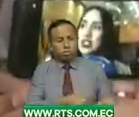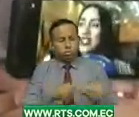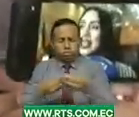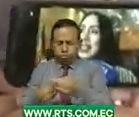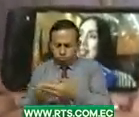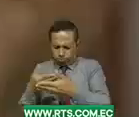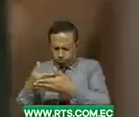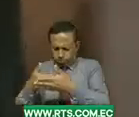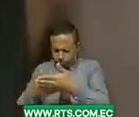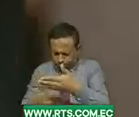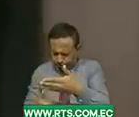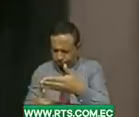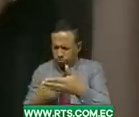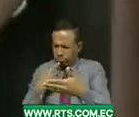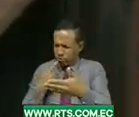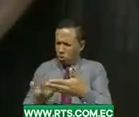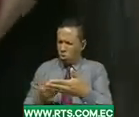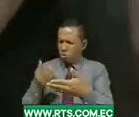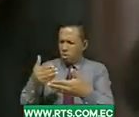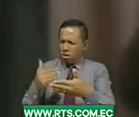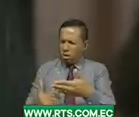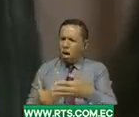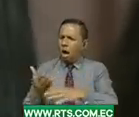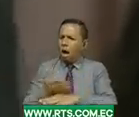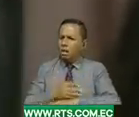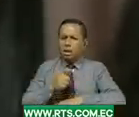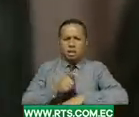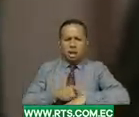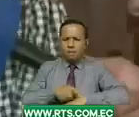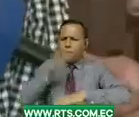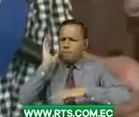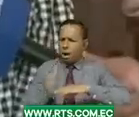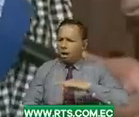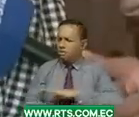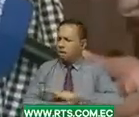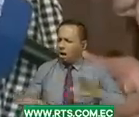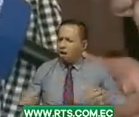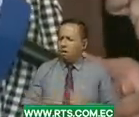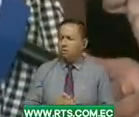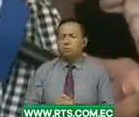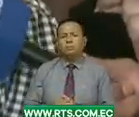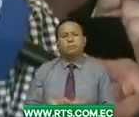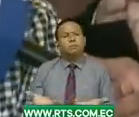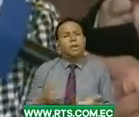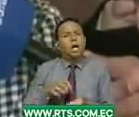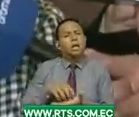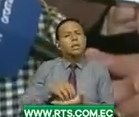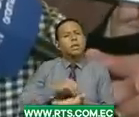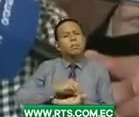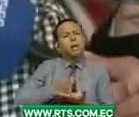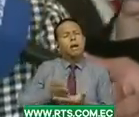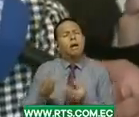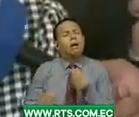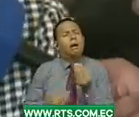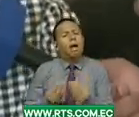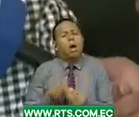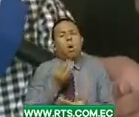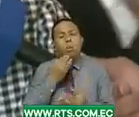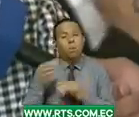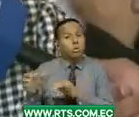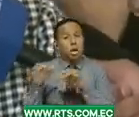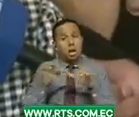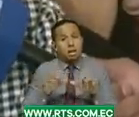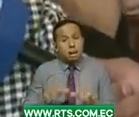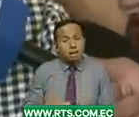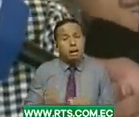invalidando este pedido, ya que los plazos y formas ya precluyeron. Lo que debe hacer la Asamblea Nacional a través de Secretaría es